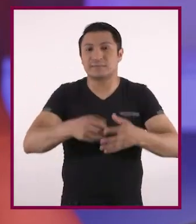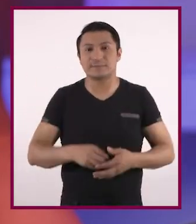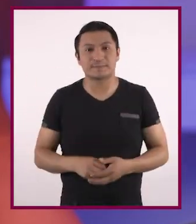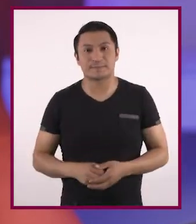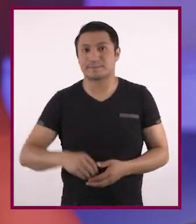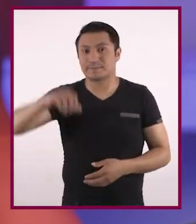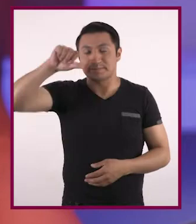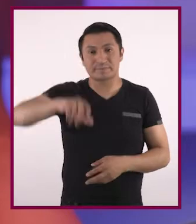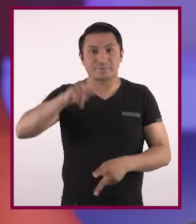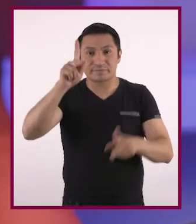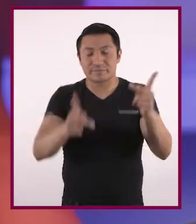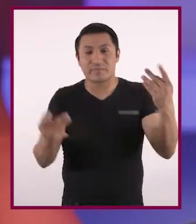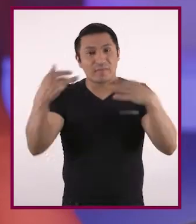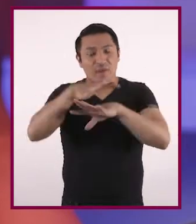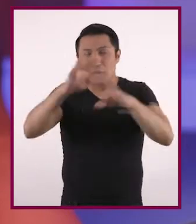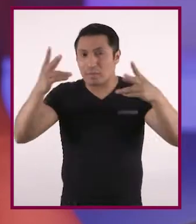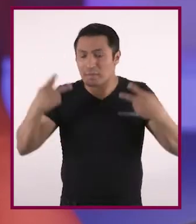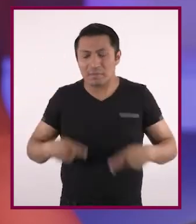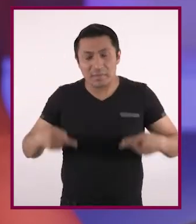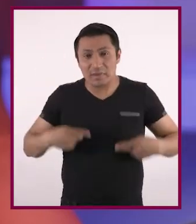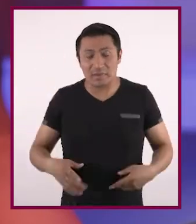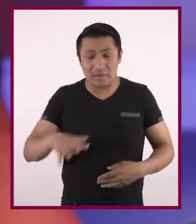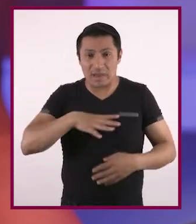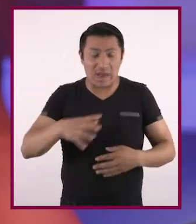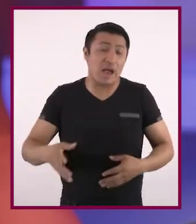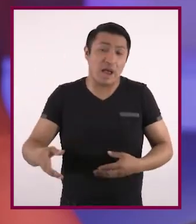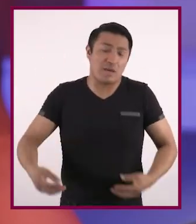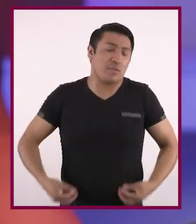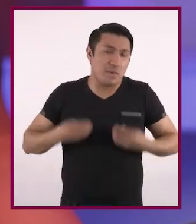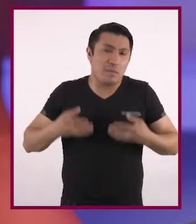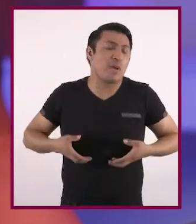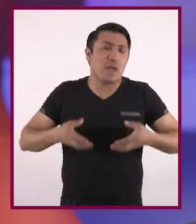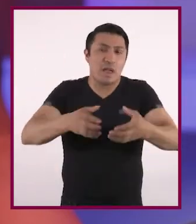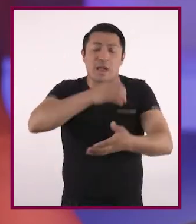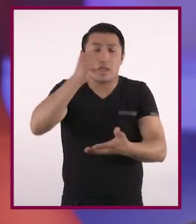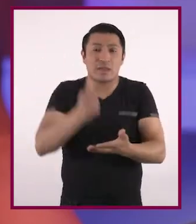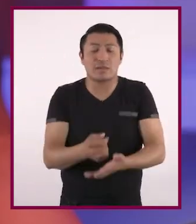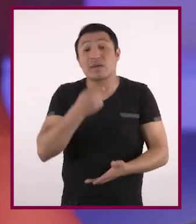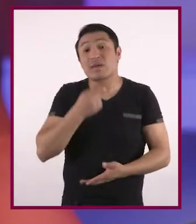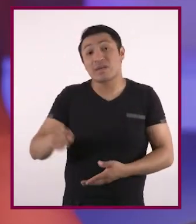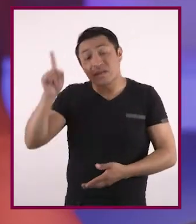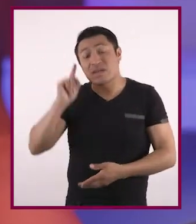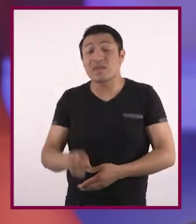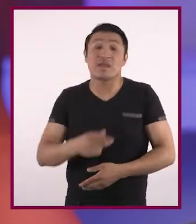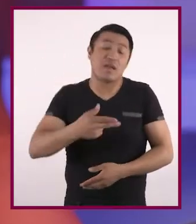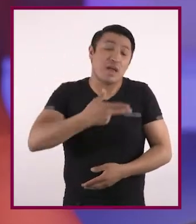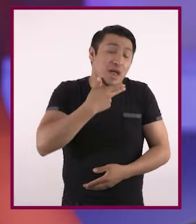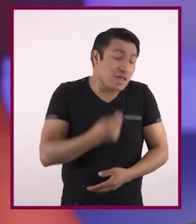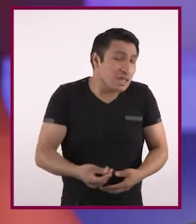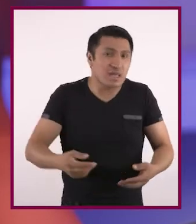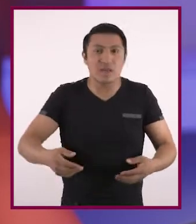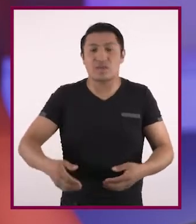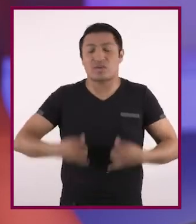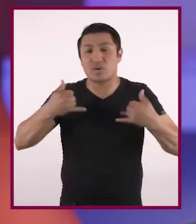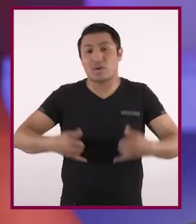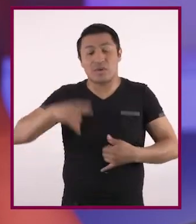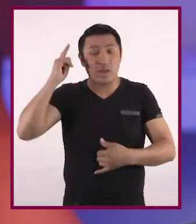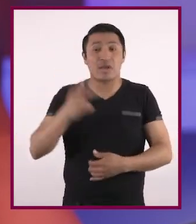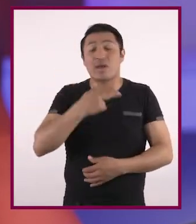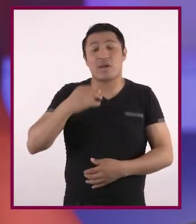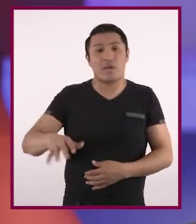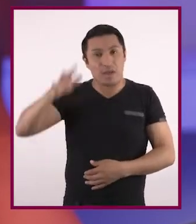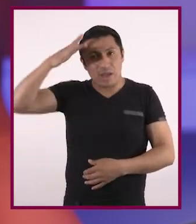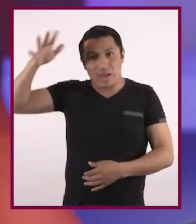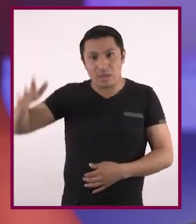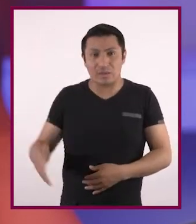hablaremos y conoceremos más sobre las personas que habitan los espacios públicos de nuestras ciudades, de las niñas, niños, adolescentes, mujeres y hombres en edad